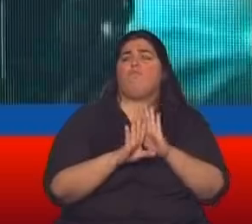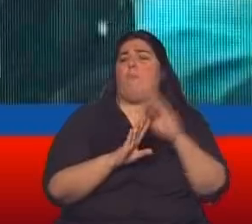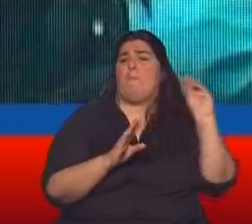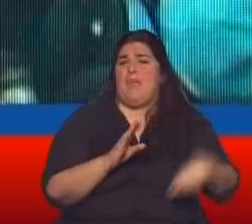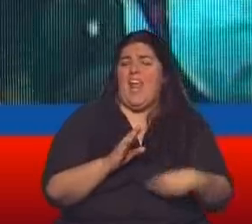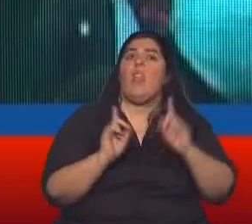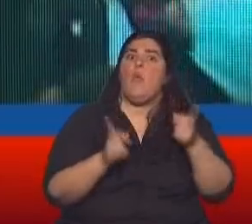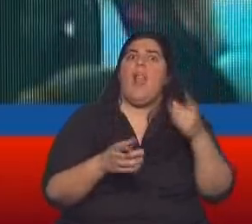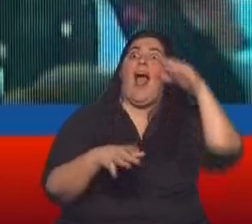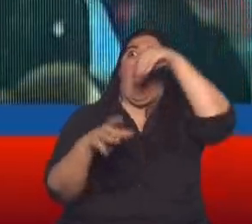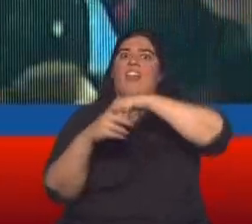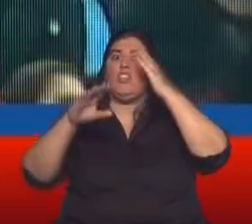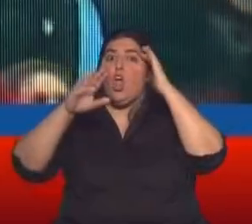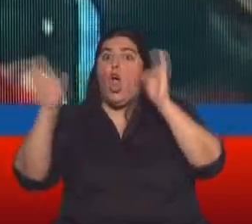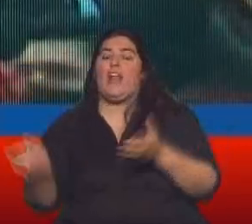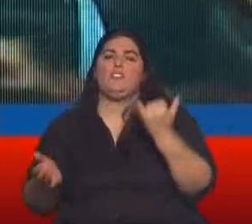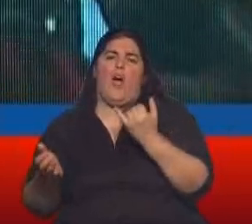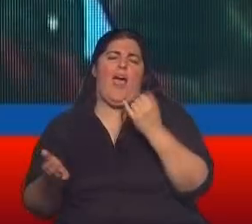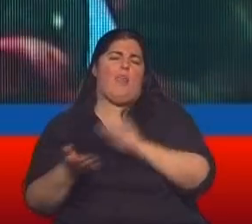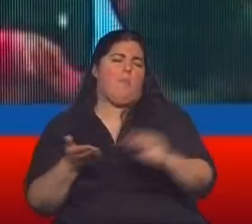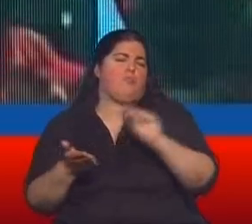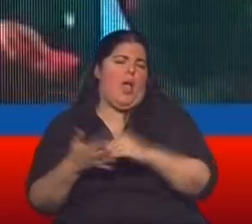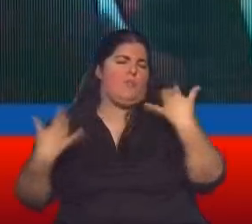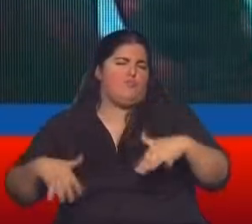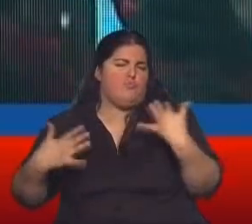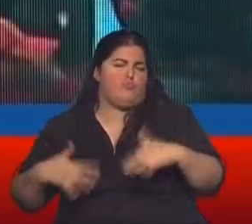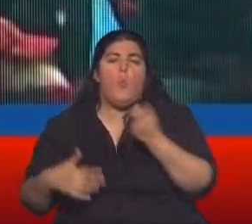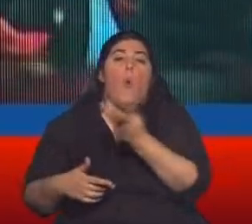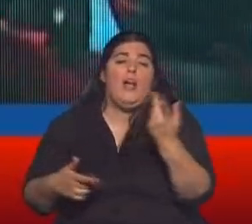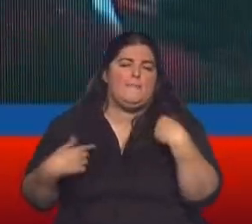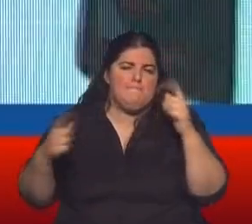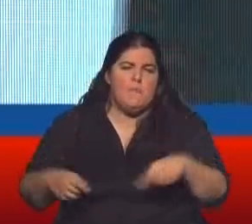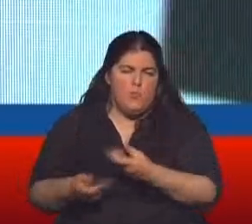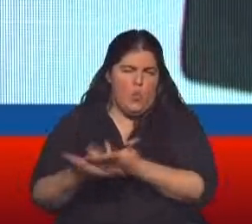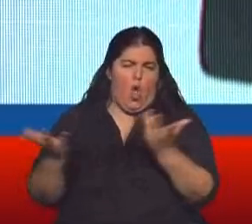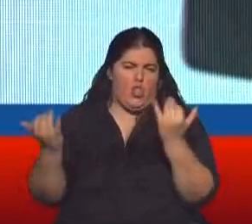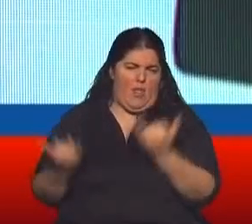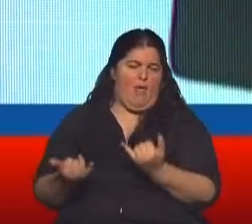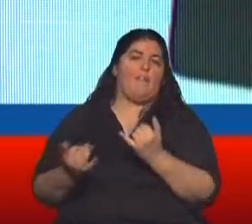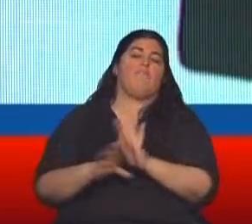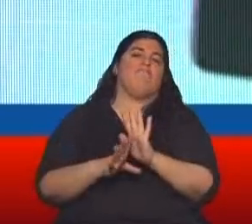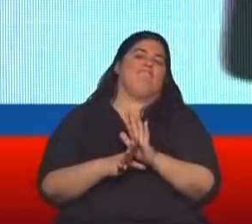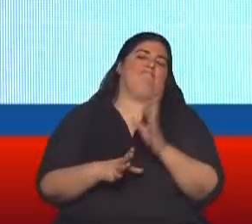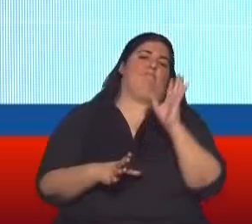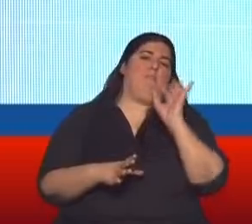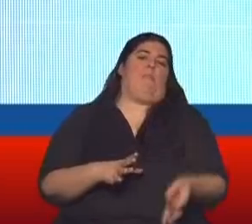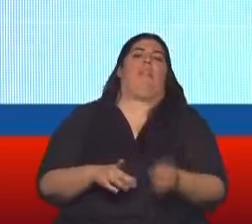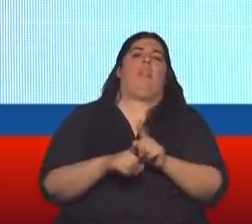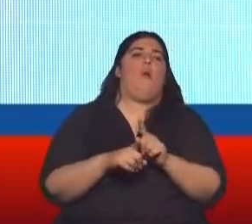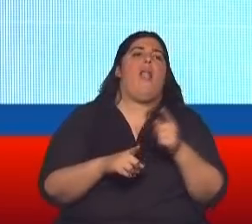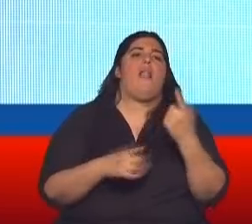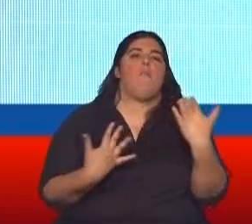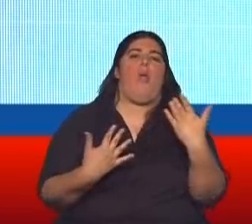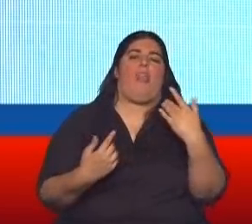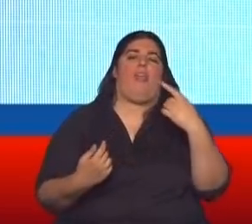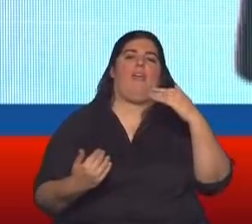un montón de diputados, no sé cuántos habrá, pero tiene un montón. Entonces, esos diputados se convierten en el eje de estas coaliciones desestabilizadoras